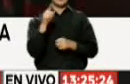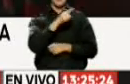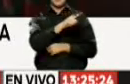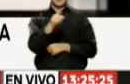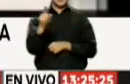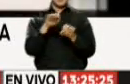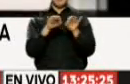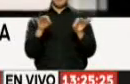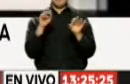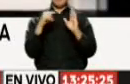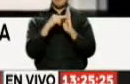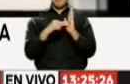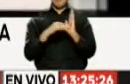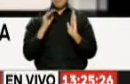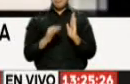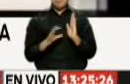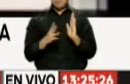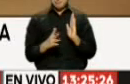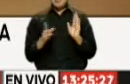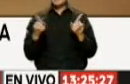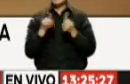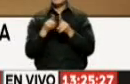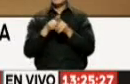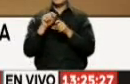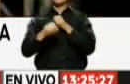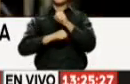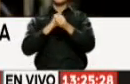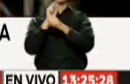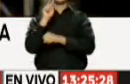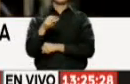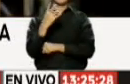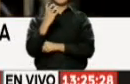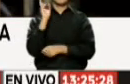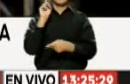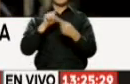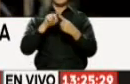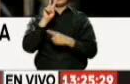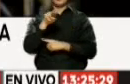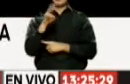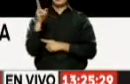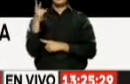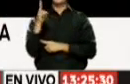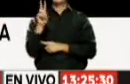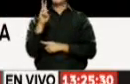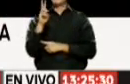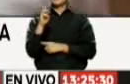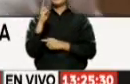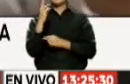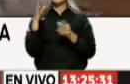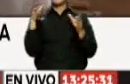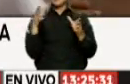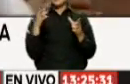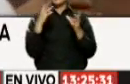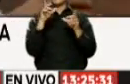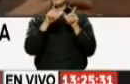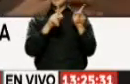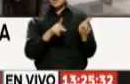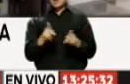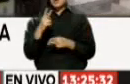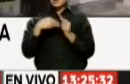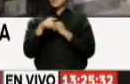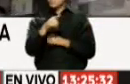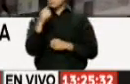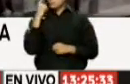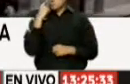el puntaje mínimo en el examen. Lo propio entre 2015 y 2016. 44 títulos bajo la modalidad de plan de negocios, cuya opción